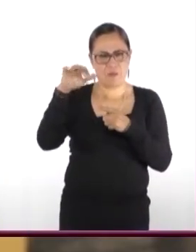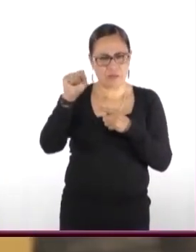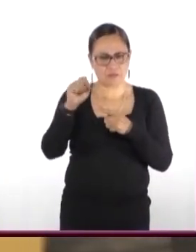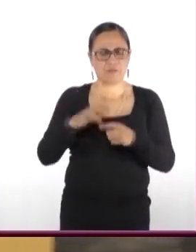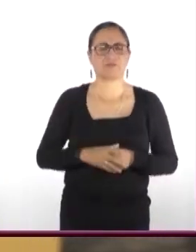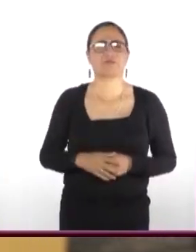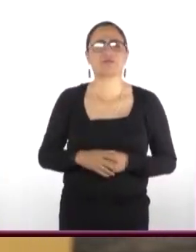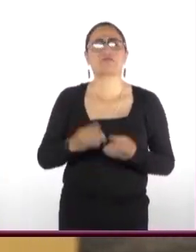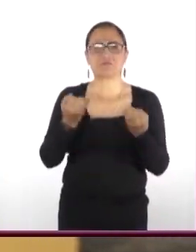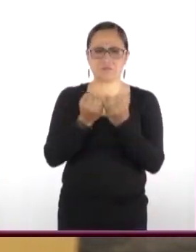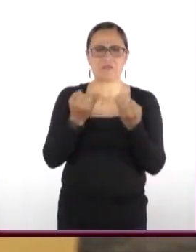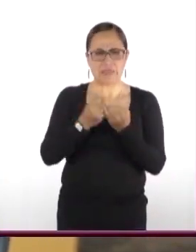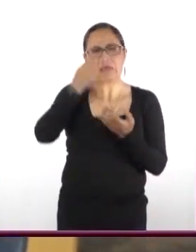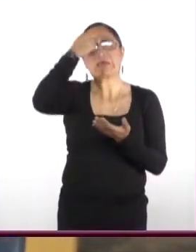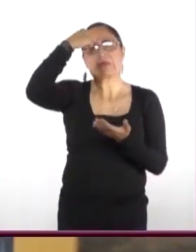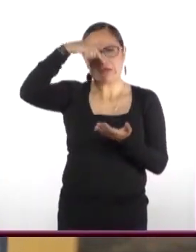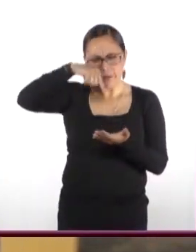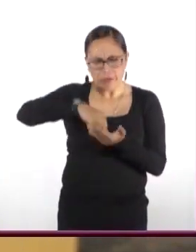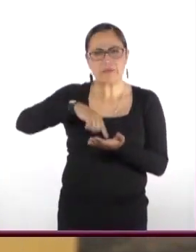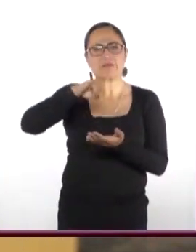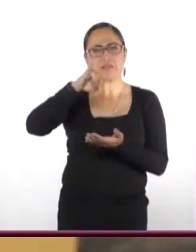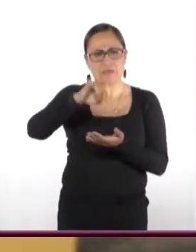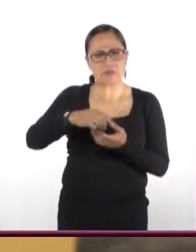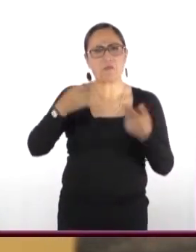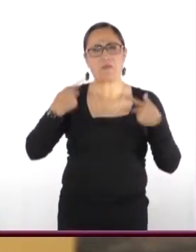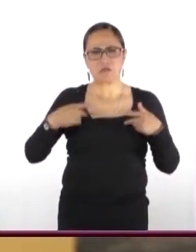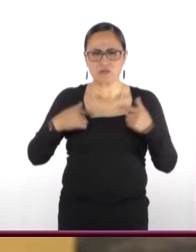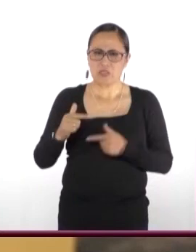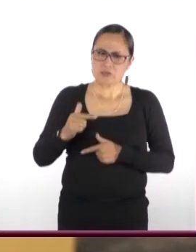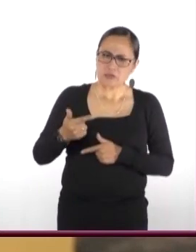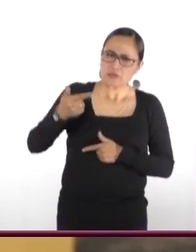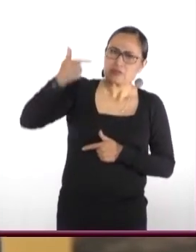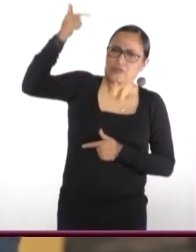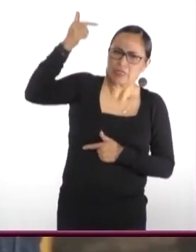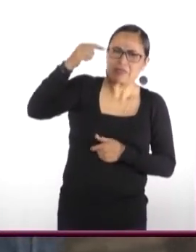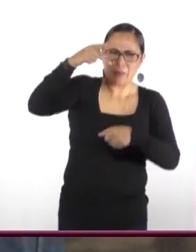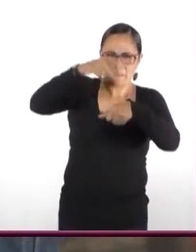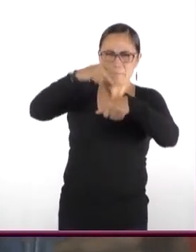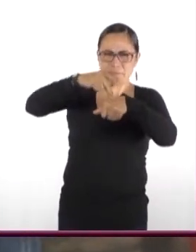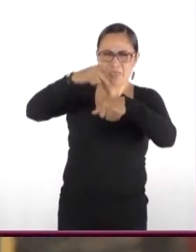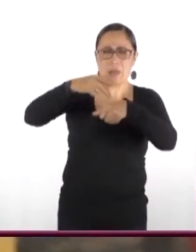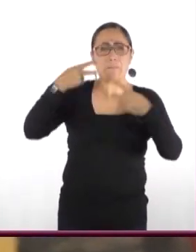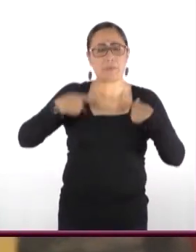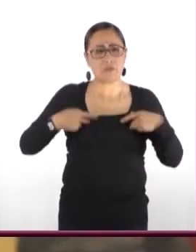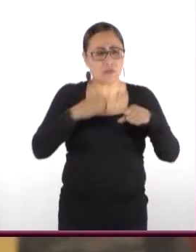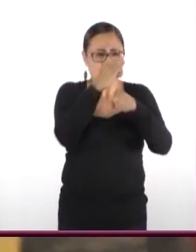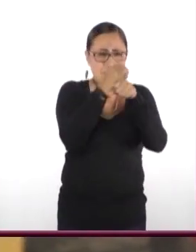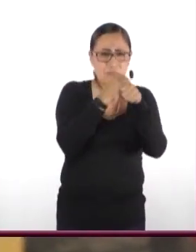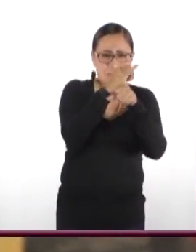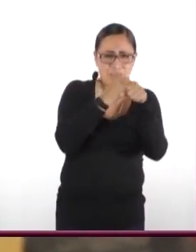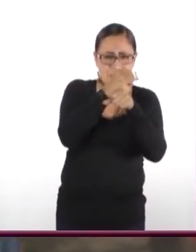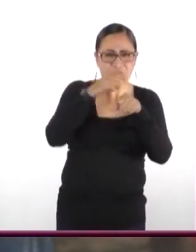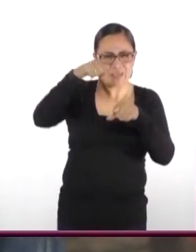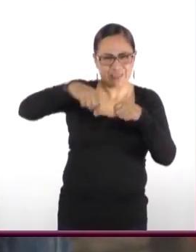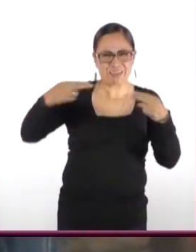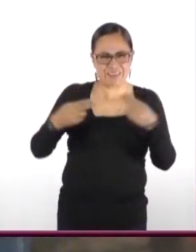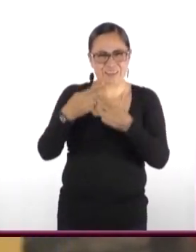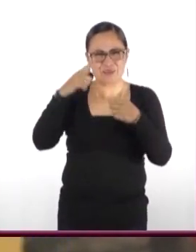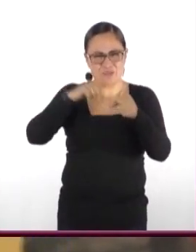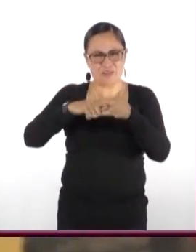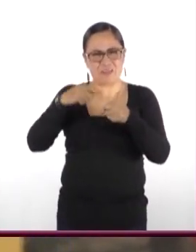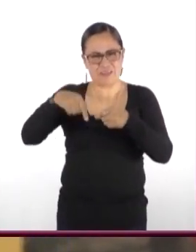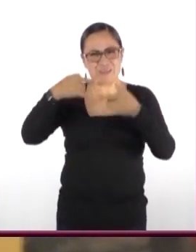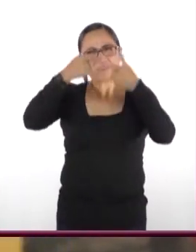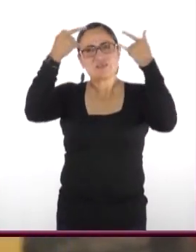Aunque hay muchas leyendas y creencias acerca de estos gigantes de piedra, para los investigadores del Instituto Nacional de Antropología e